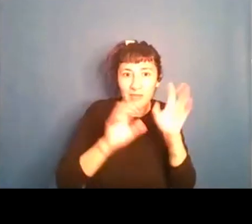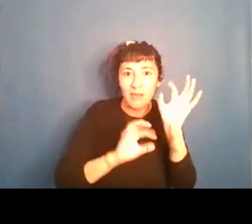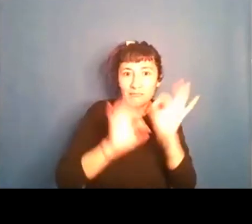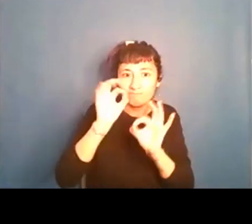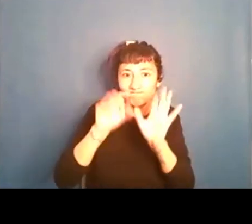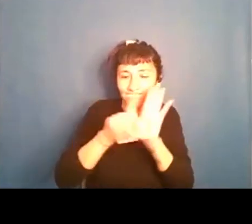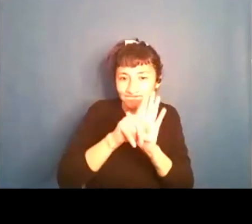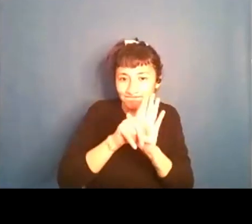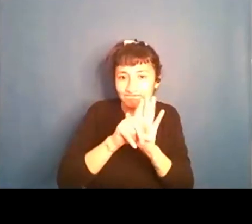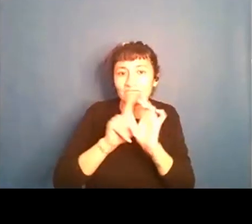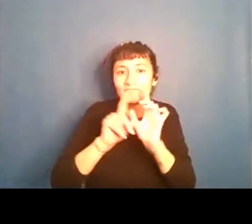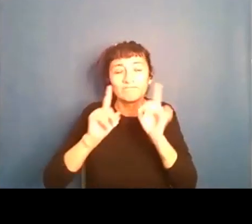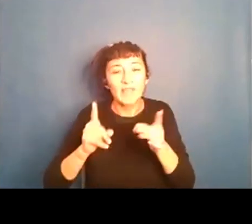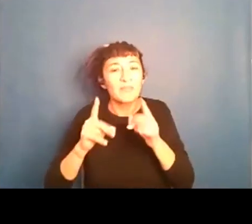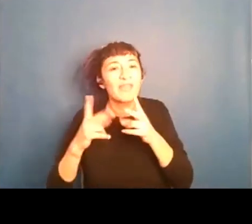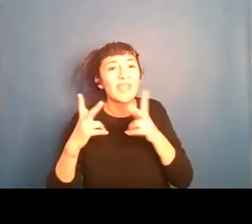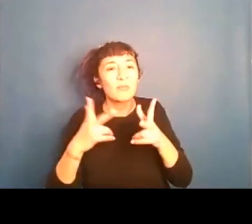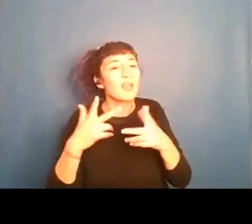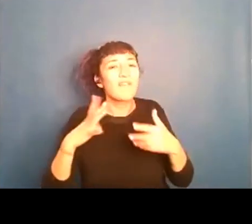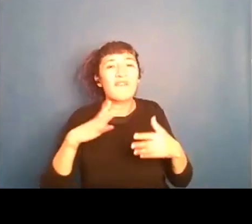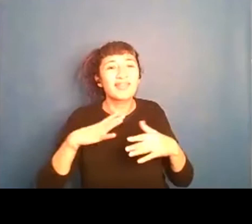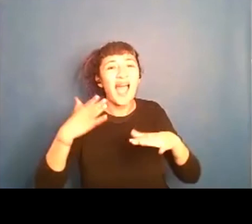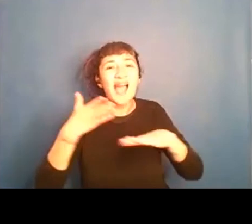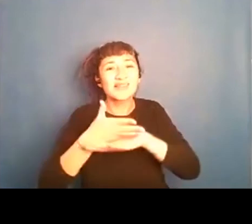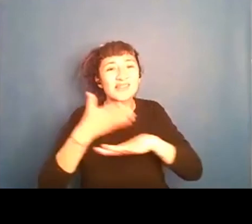mencionábamos la inaccesibilidad que se da desde los medios.